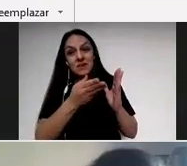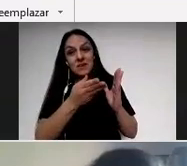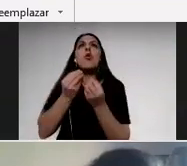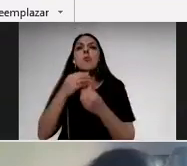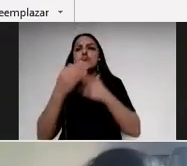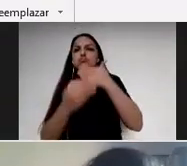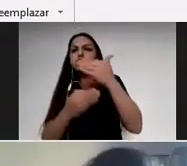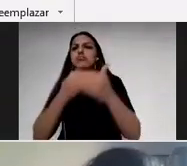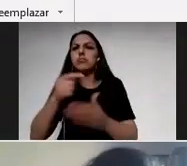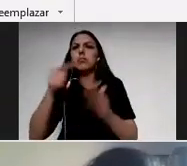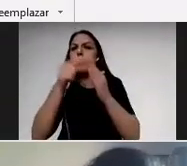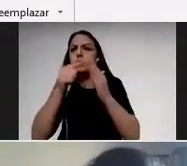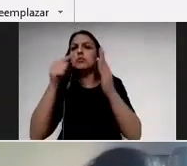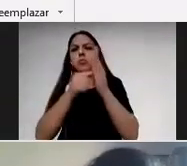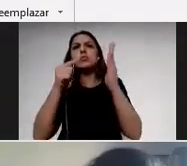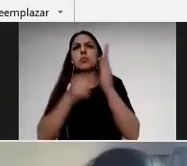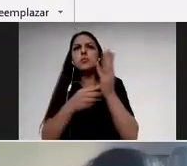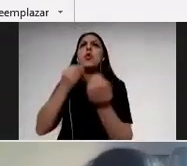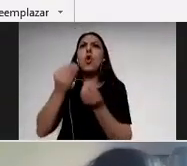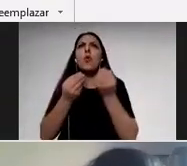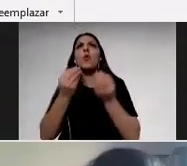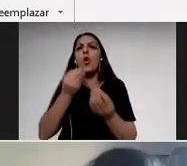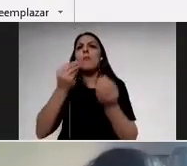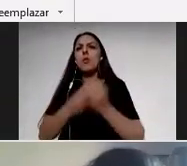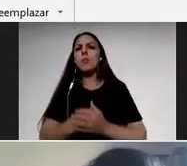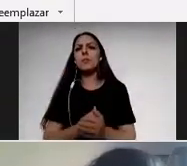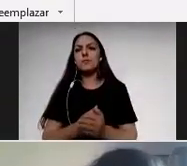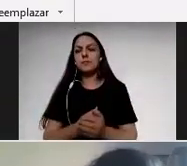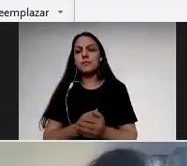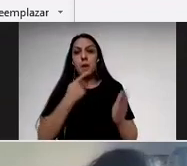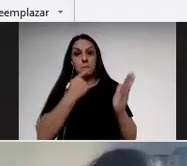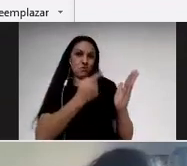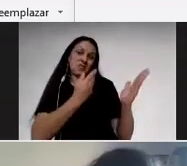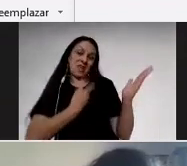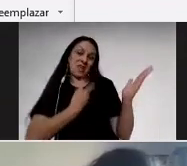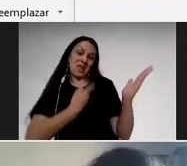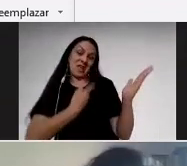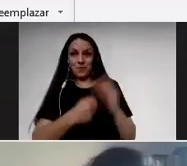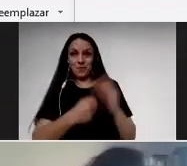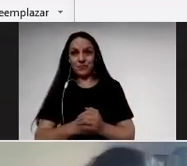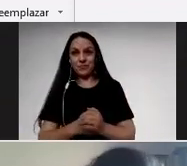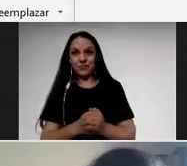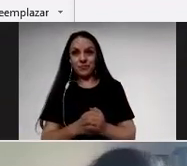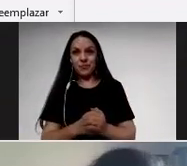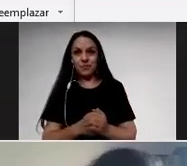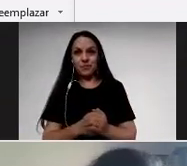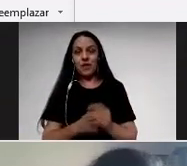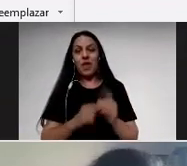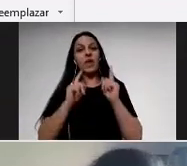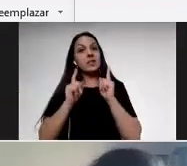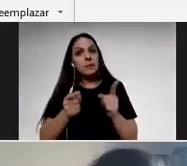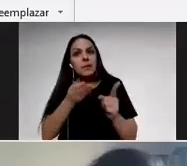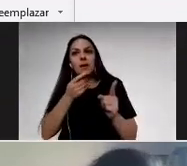Entonces, le pregunta al gobierno, ¿no? y al mismo tiempo le pregunta a las